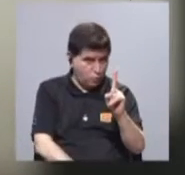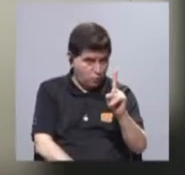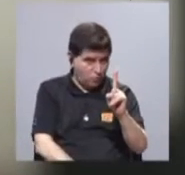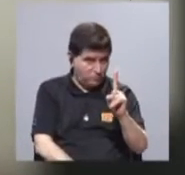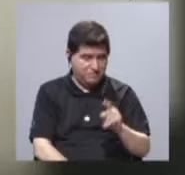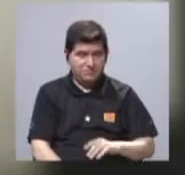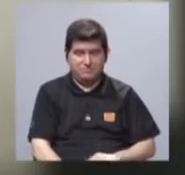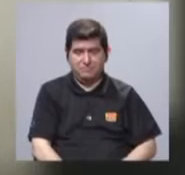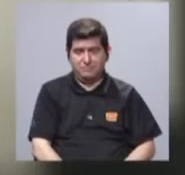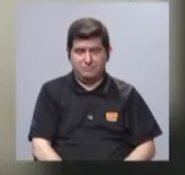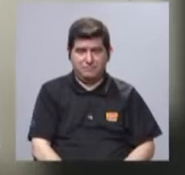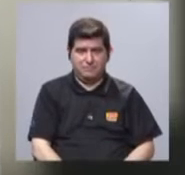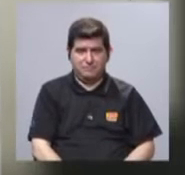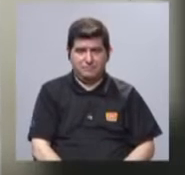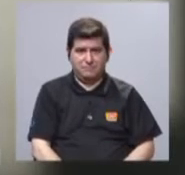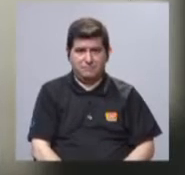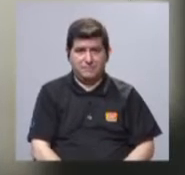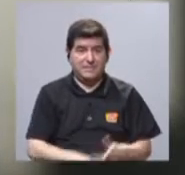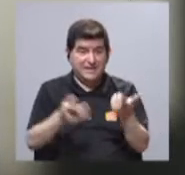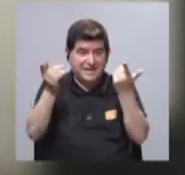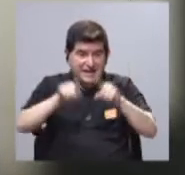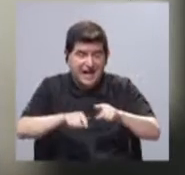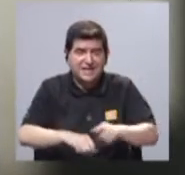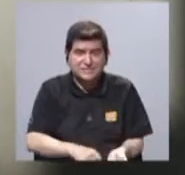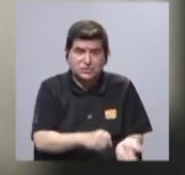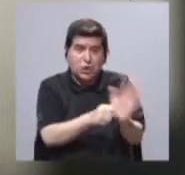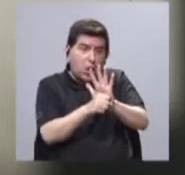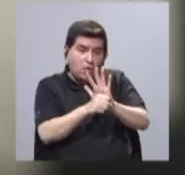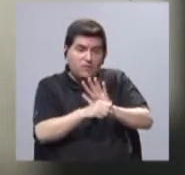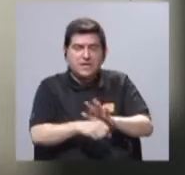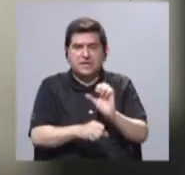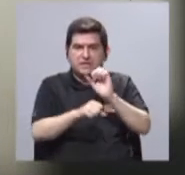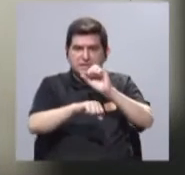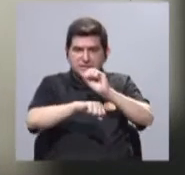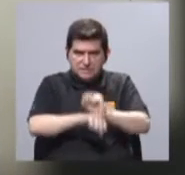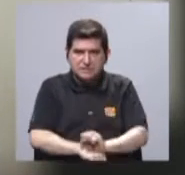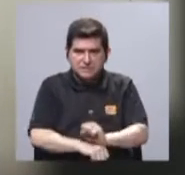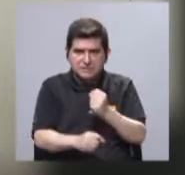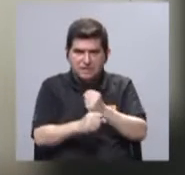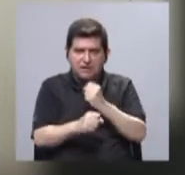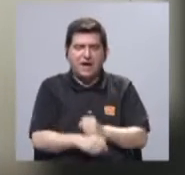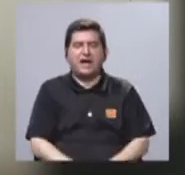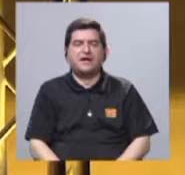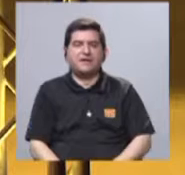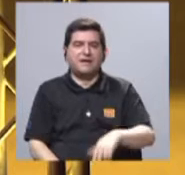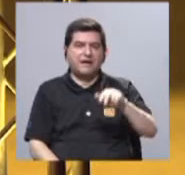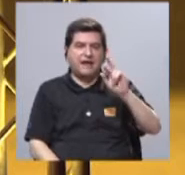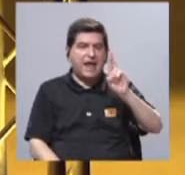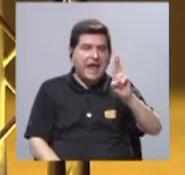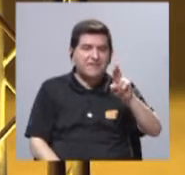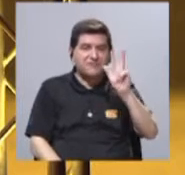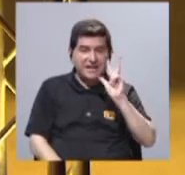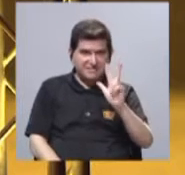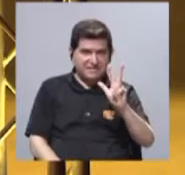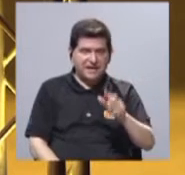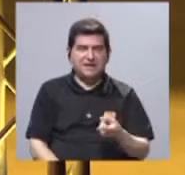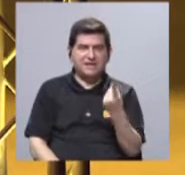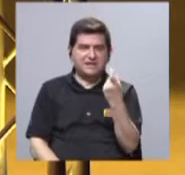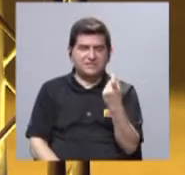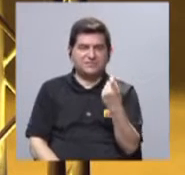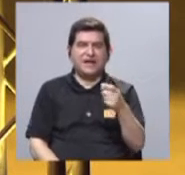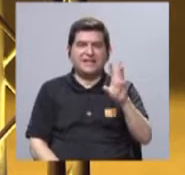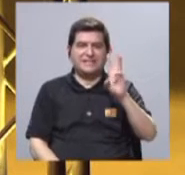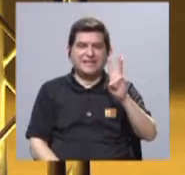recuerdo entonces en el caso de la cob it que tradicionalmente hemos trabajado con una r de 3 pues hace falta un